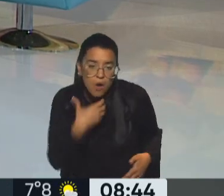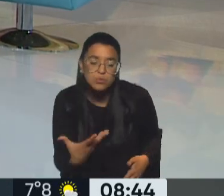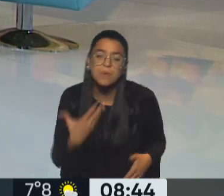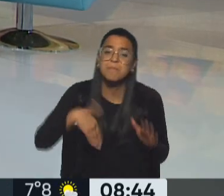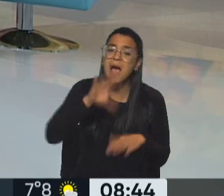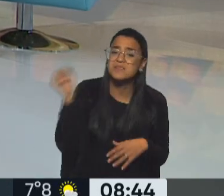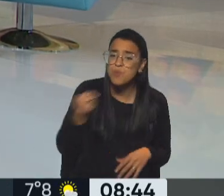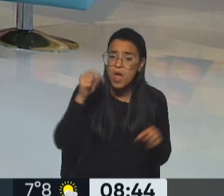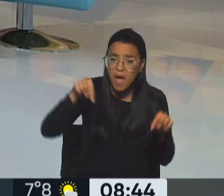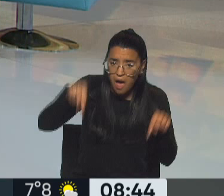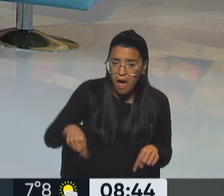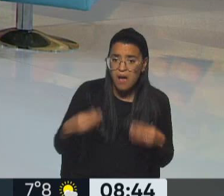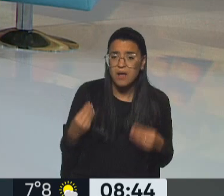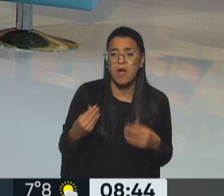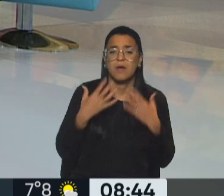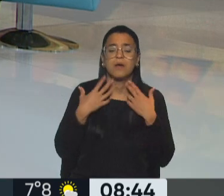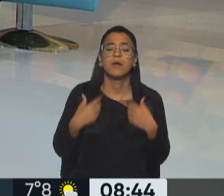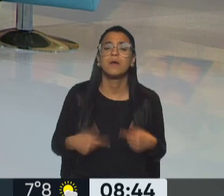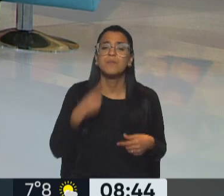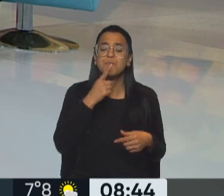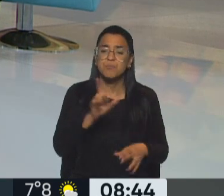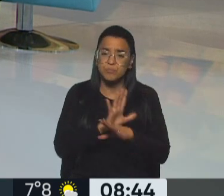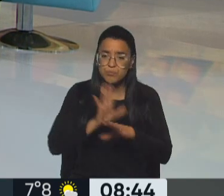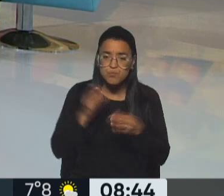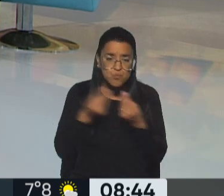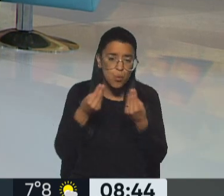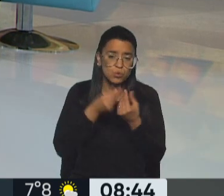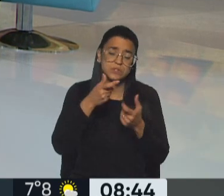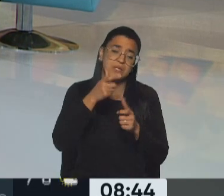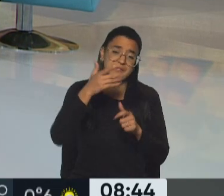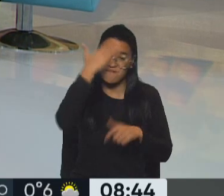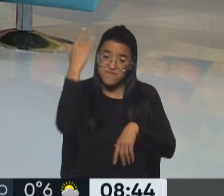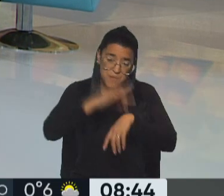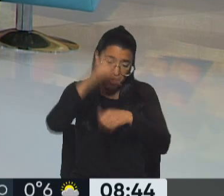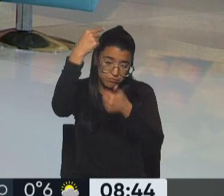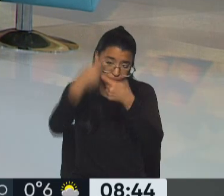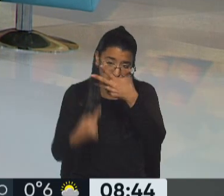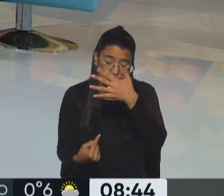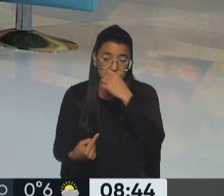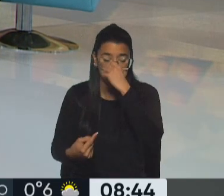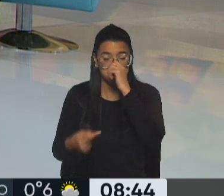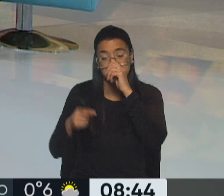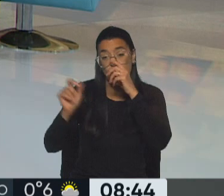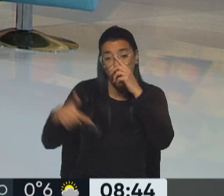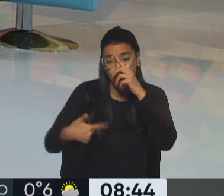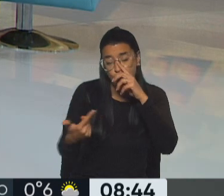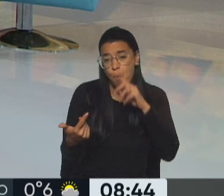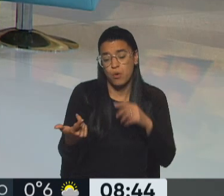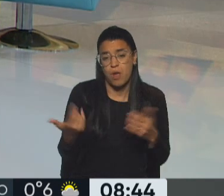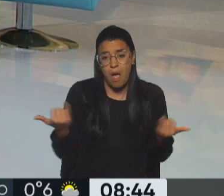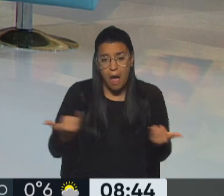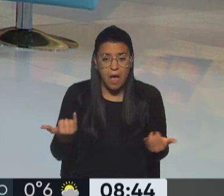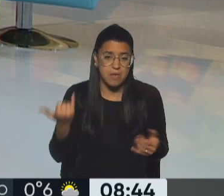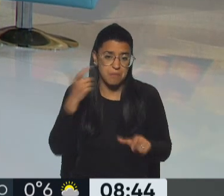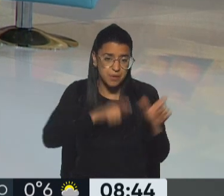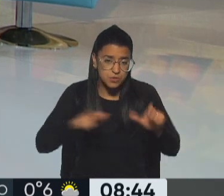importante acá pasa por individualizar que muchas enfermedades, de las más comunes que padecen los seres